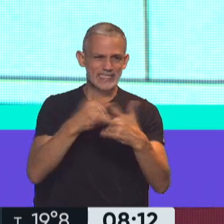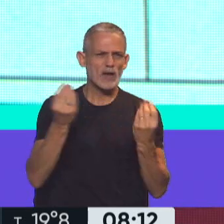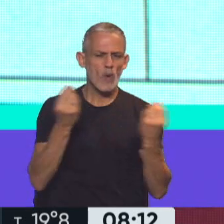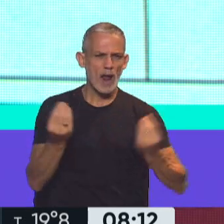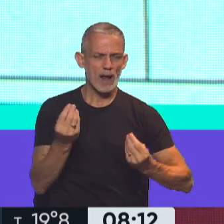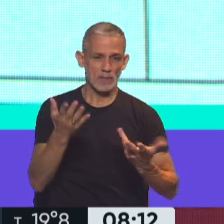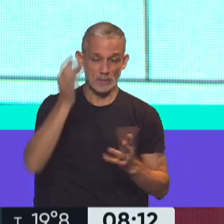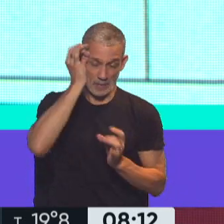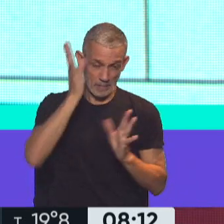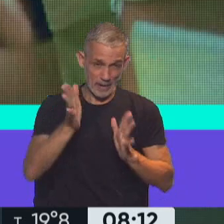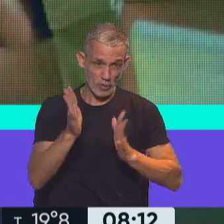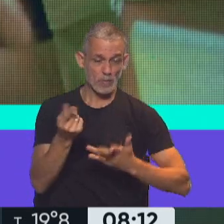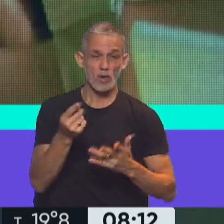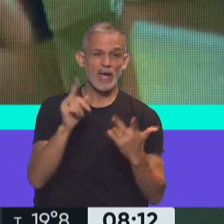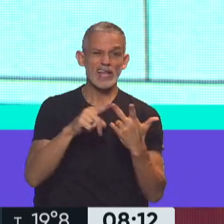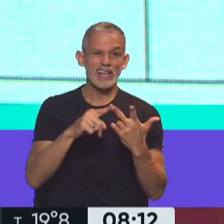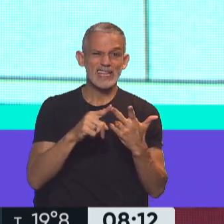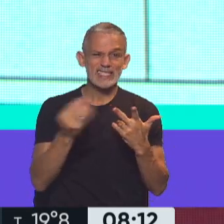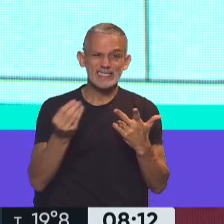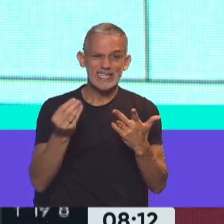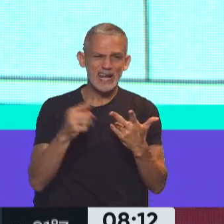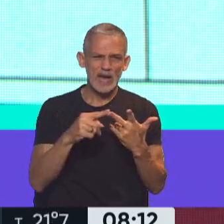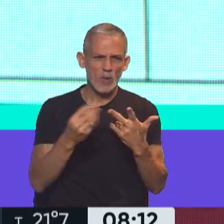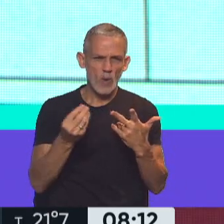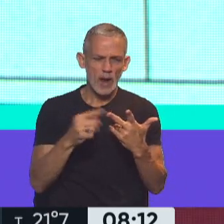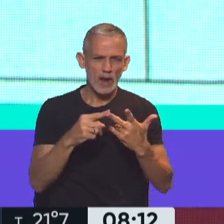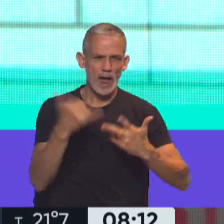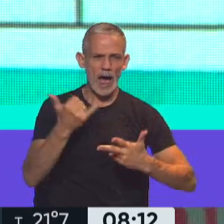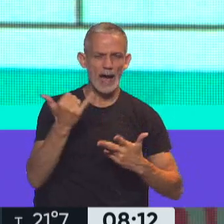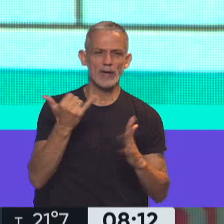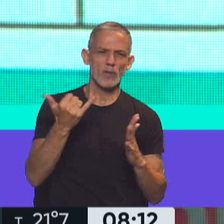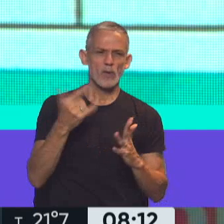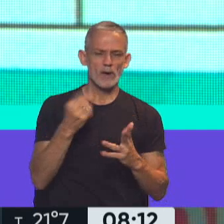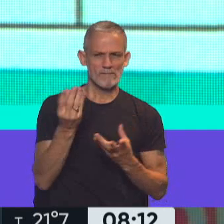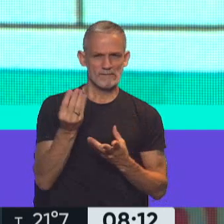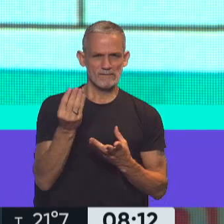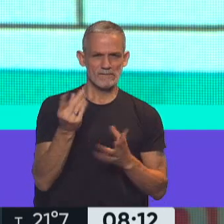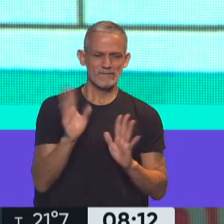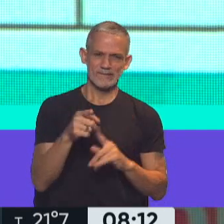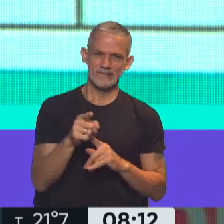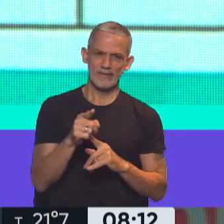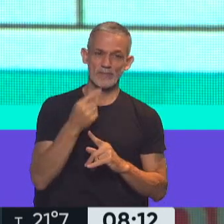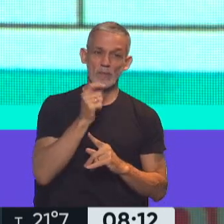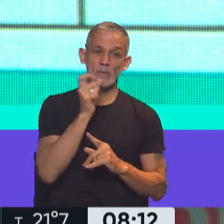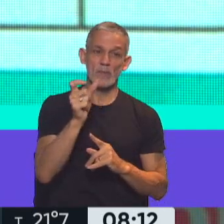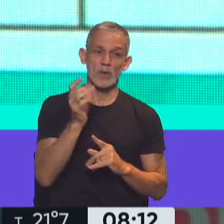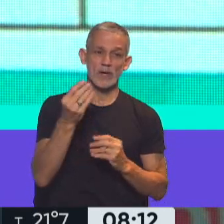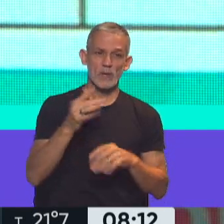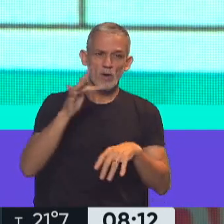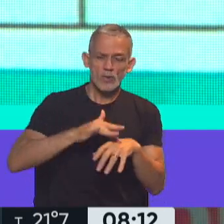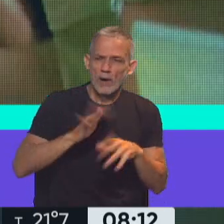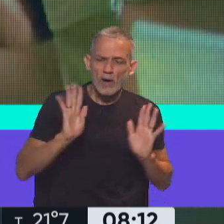y perdón que use esta palabra no tenemos como cierto temor dicen algunos adultos mayores porque nos toca